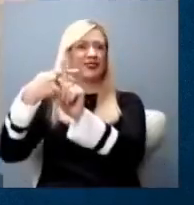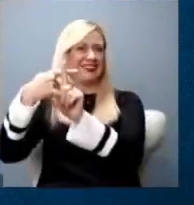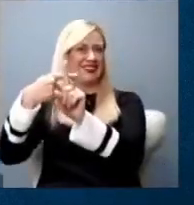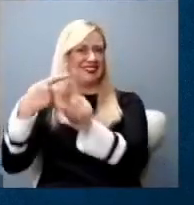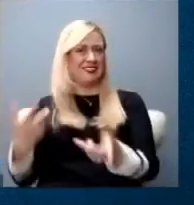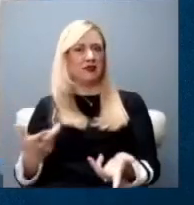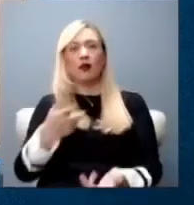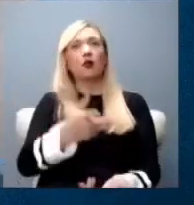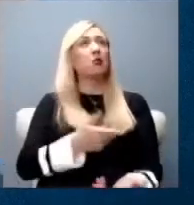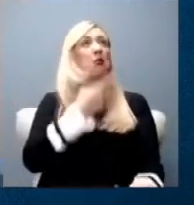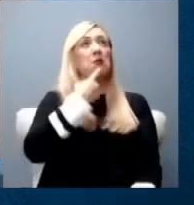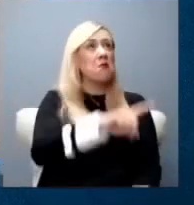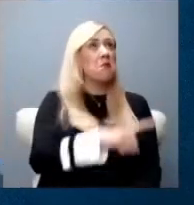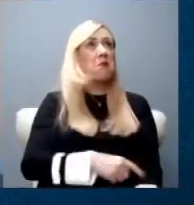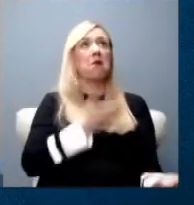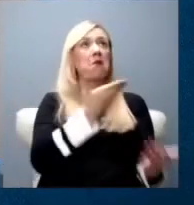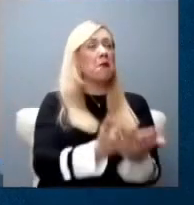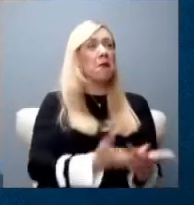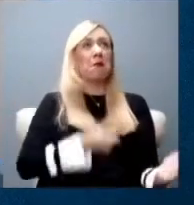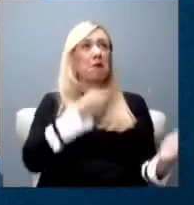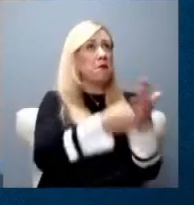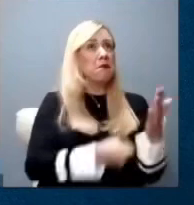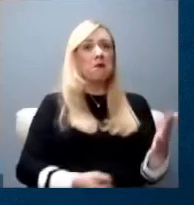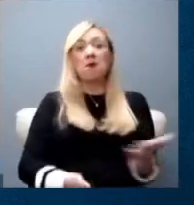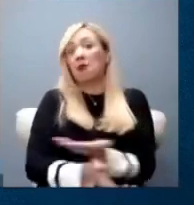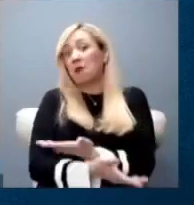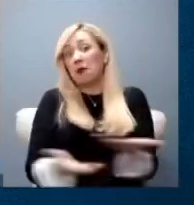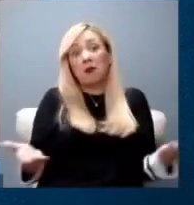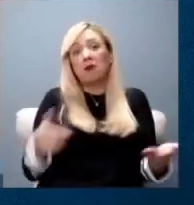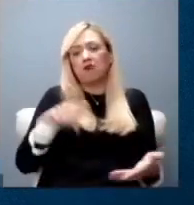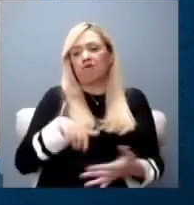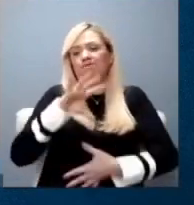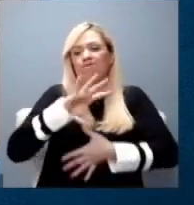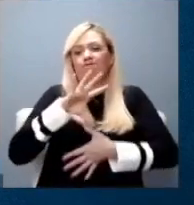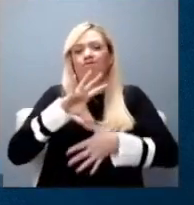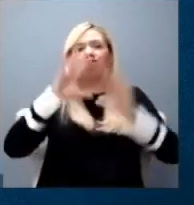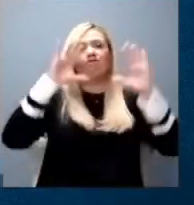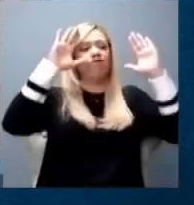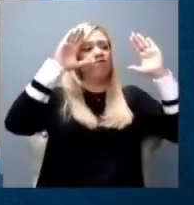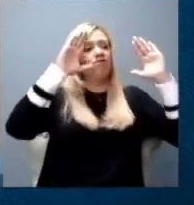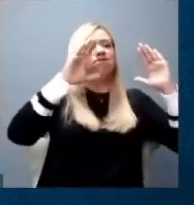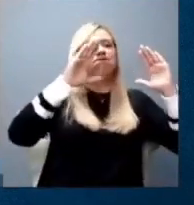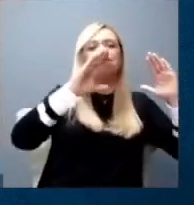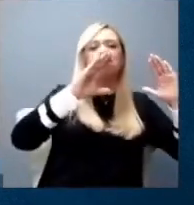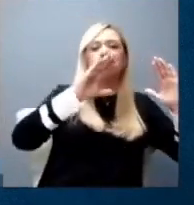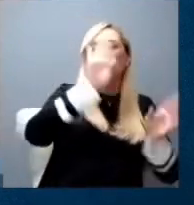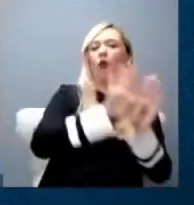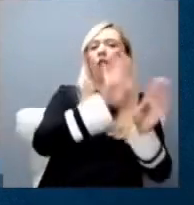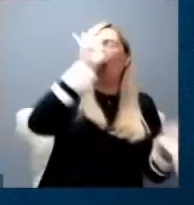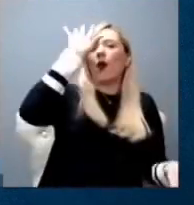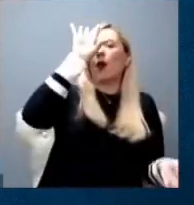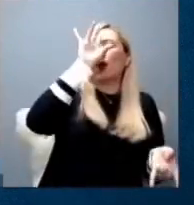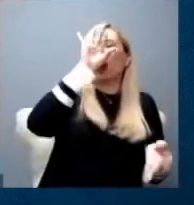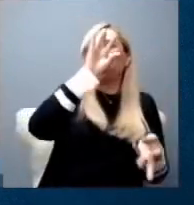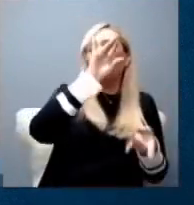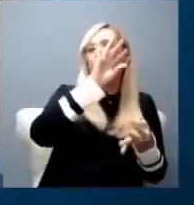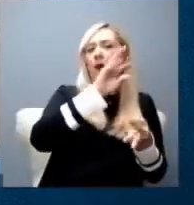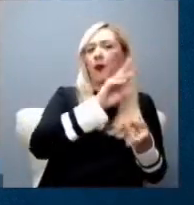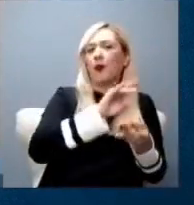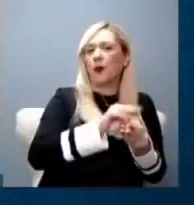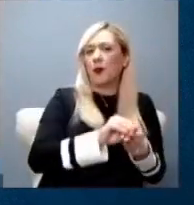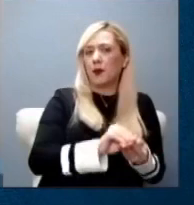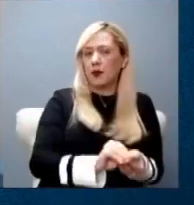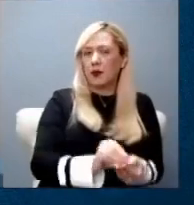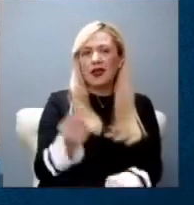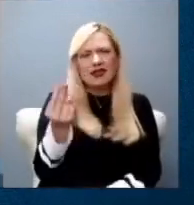si no presionamos, también puede ser posible que el sistema interamericano se debilite. Y algo que me parece también fundamental es